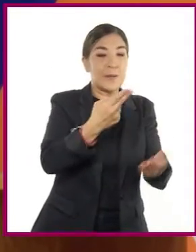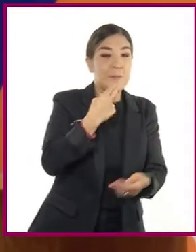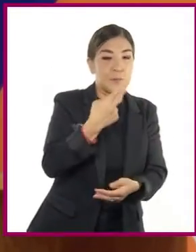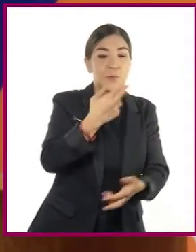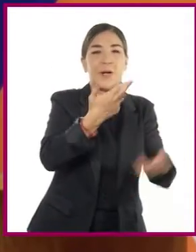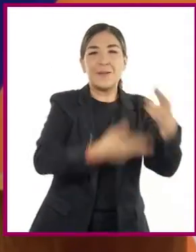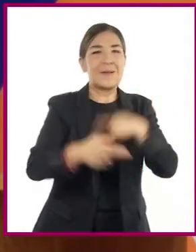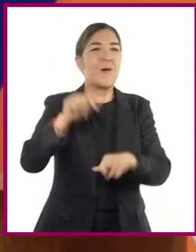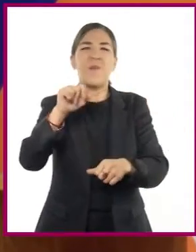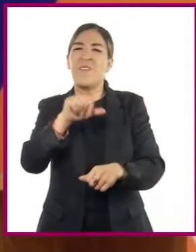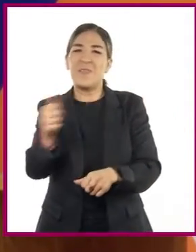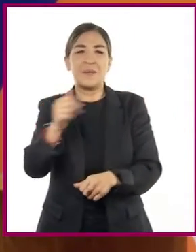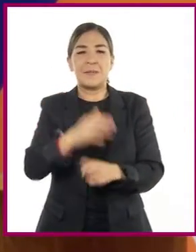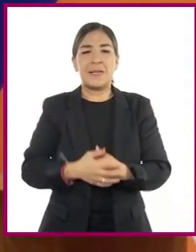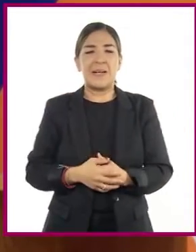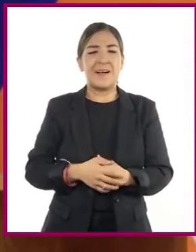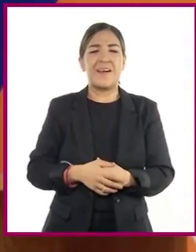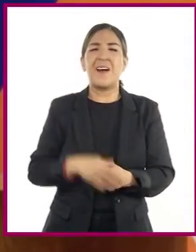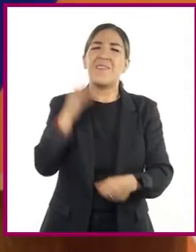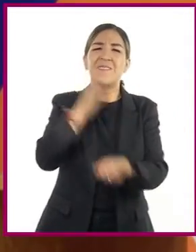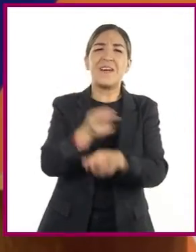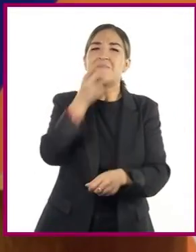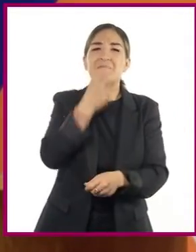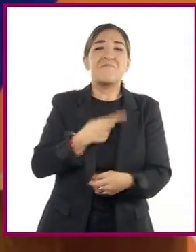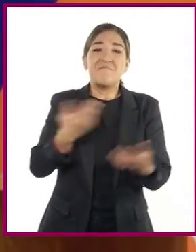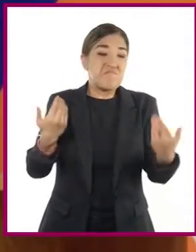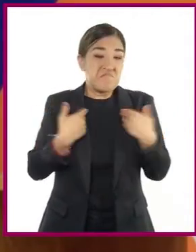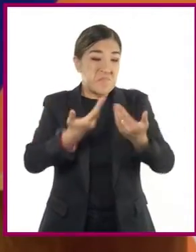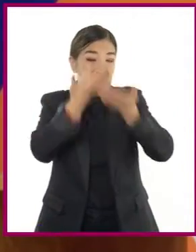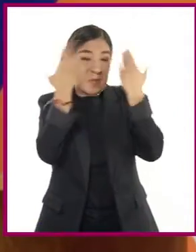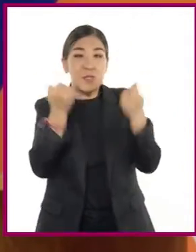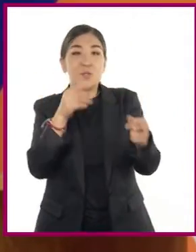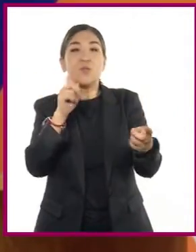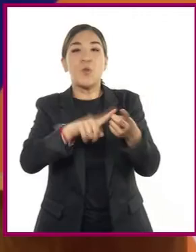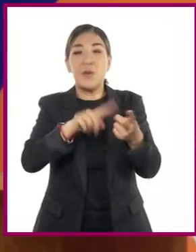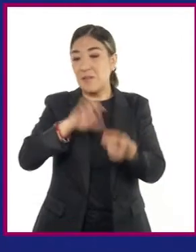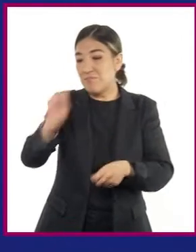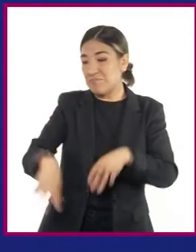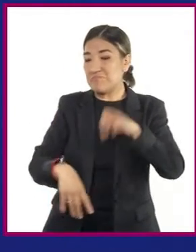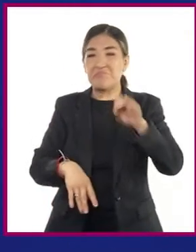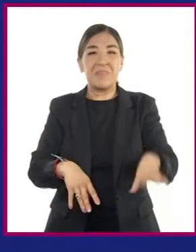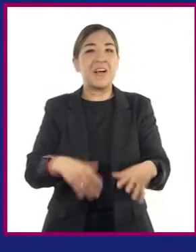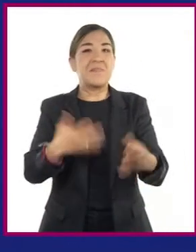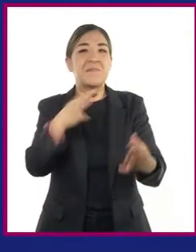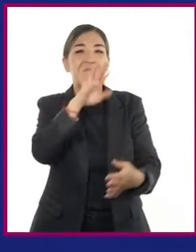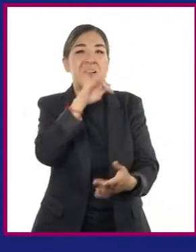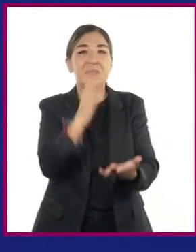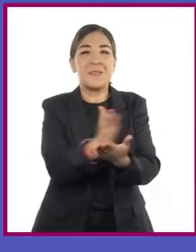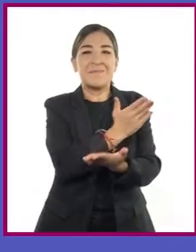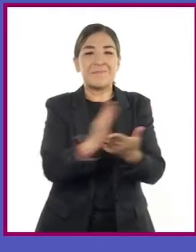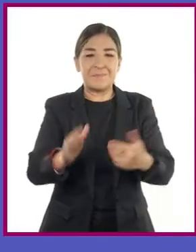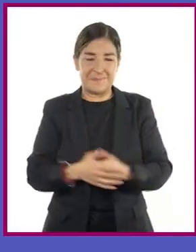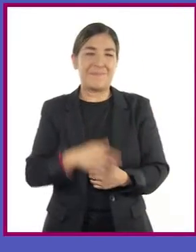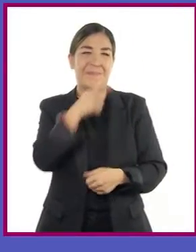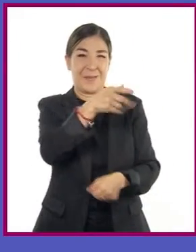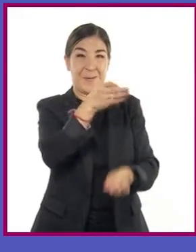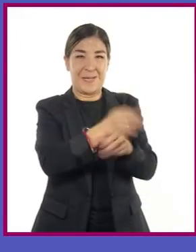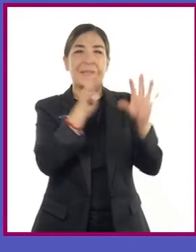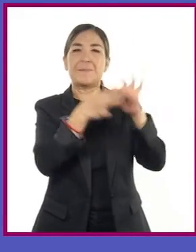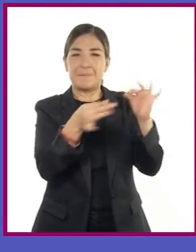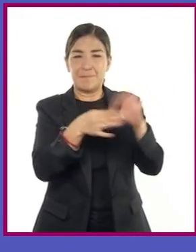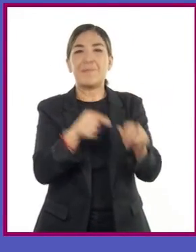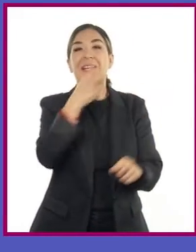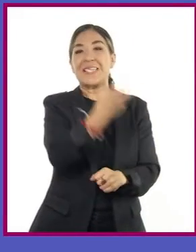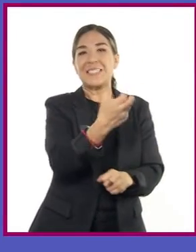Ay, profesora, ni me lo mencione. Yo nunca sé en qué bote de basura poner qué cosa. Por ejemplo, esa es una